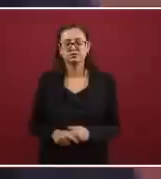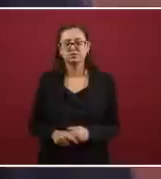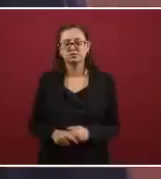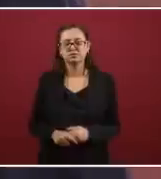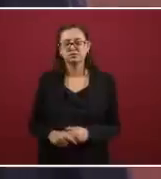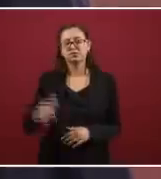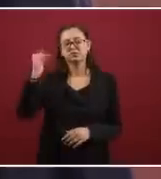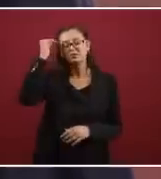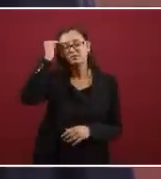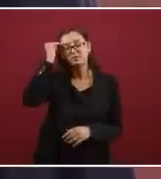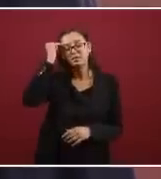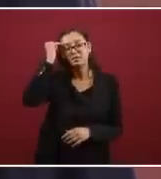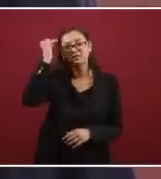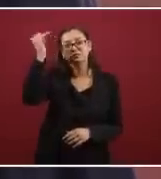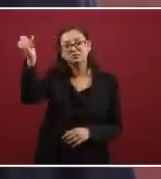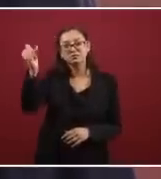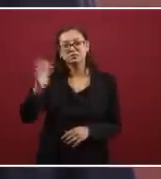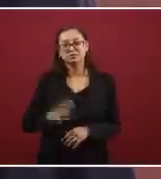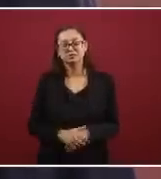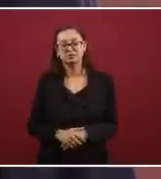mantener un sindicato.